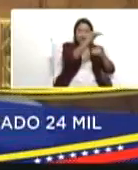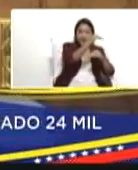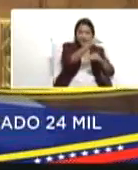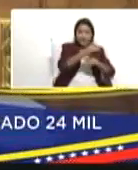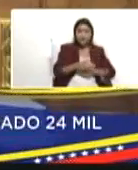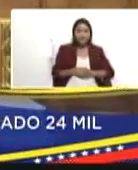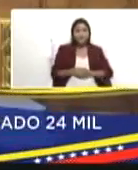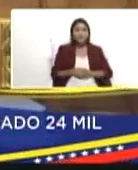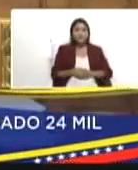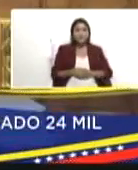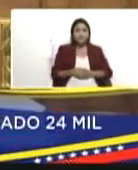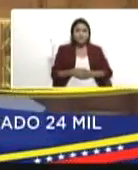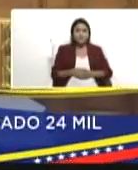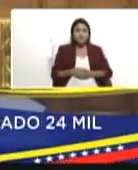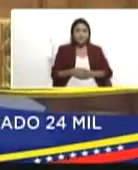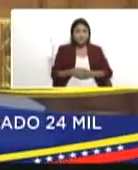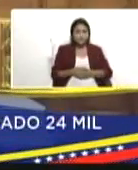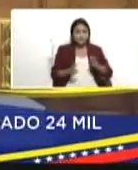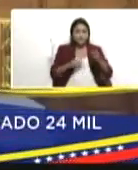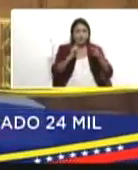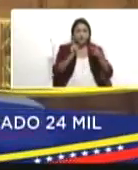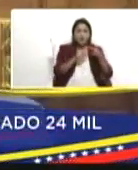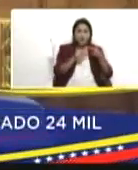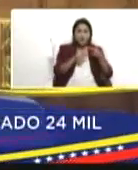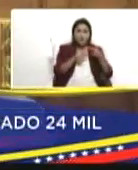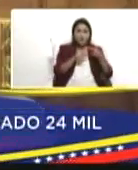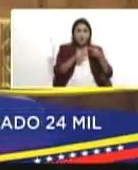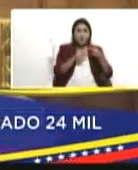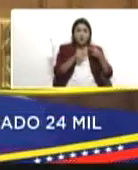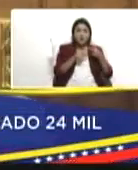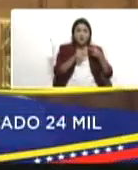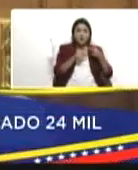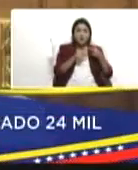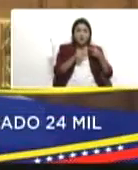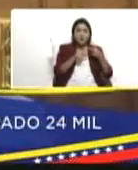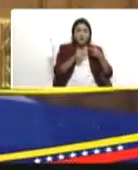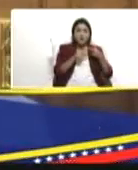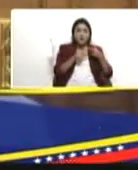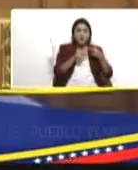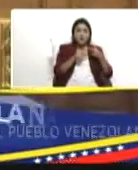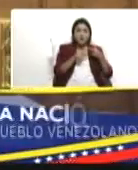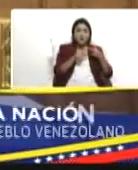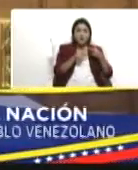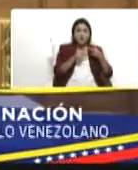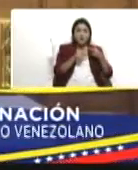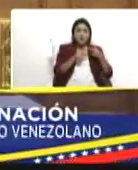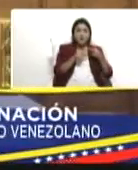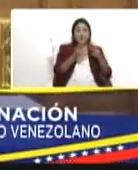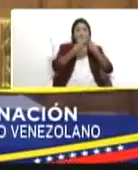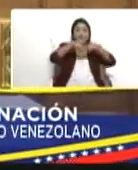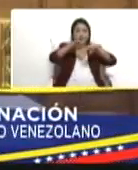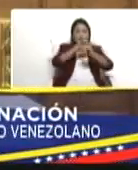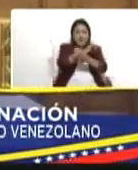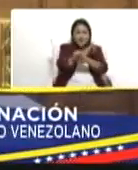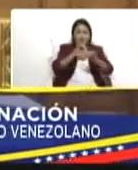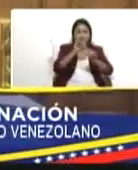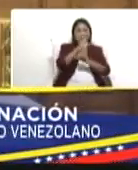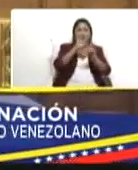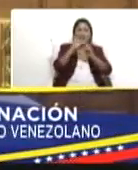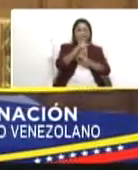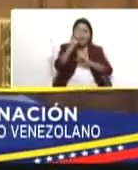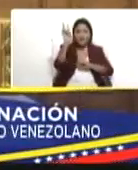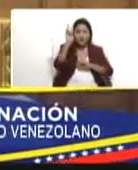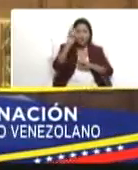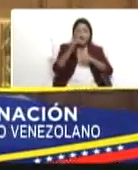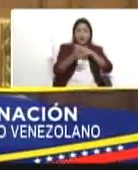y una meta adicional que sería la décima meta afianzar los valores de la independencia cultural